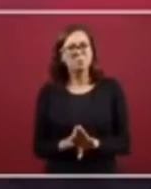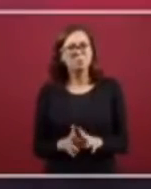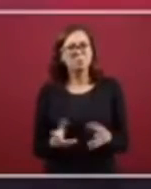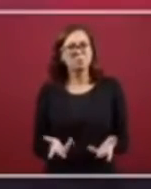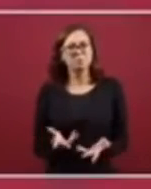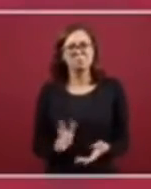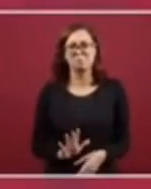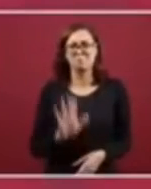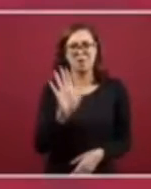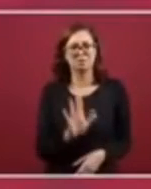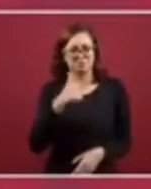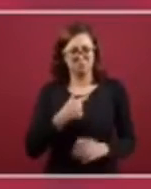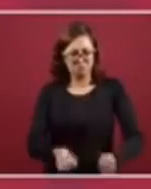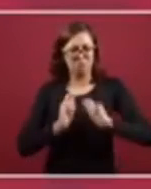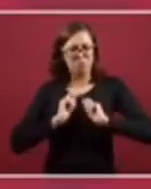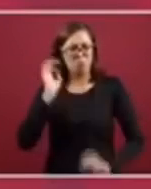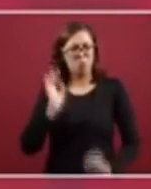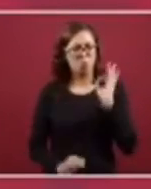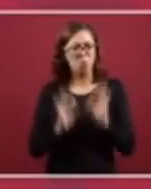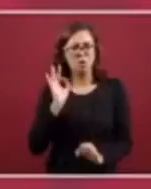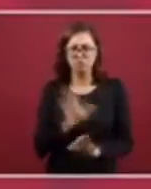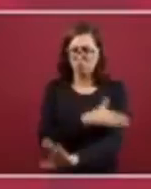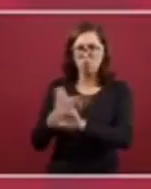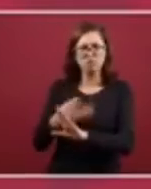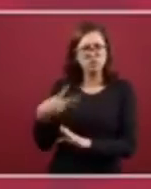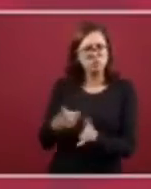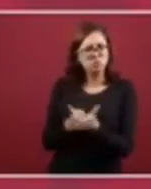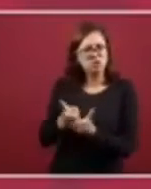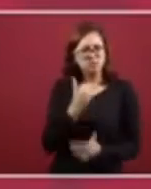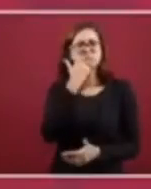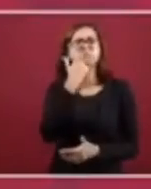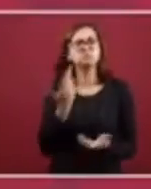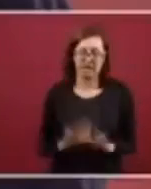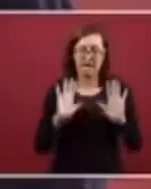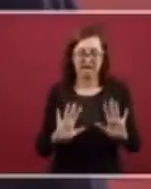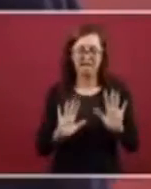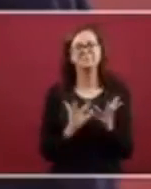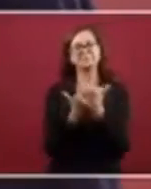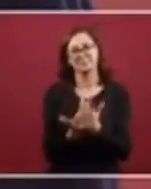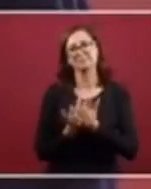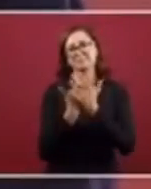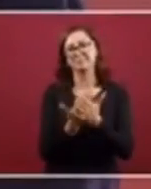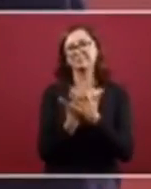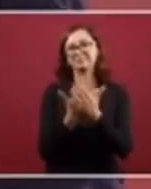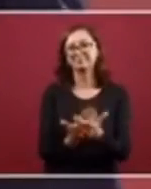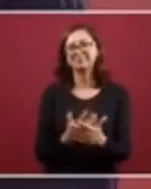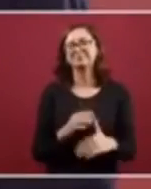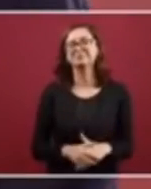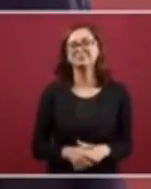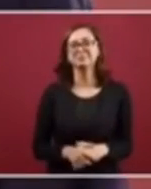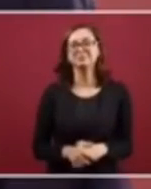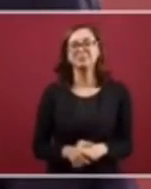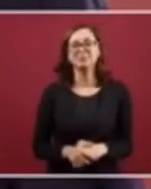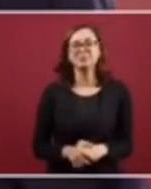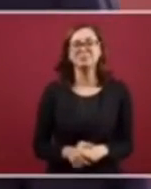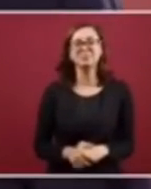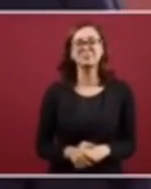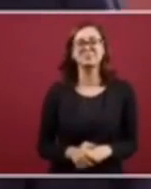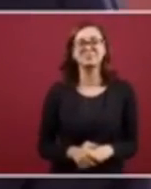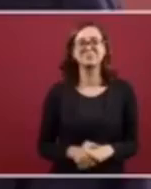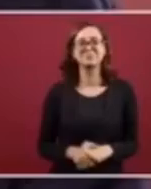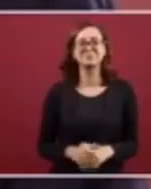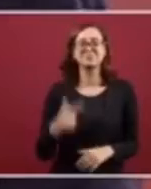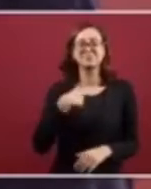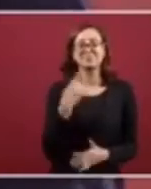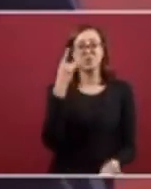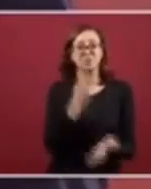partido y afectaría yo la dignidad de las personas. Vamos a esperar. Yo lo único que puedo decirles es